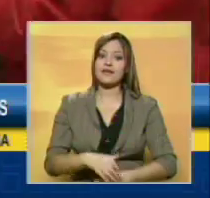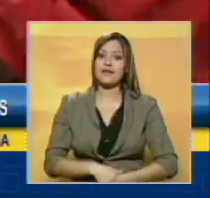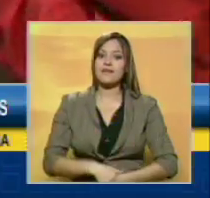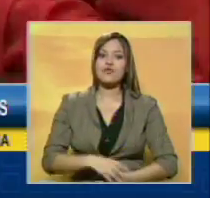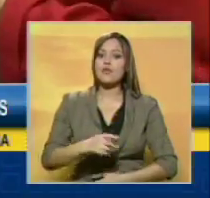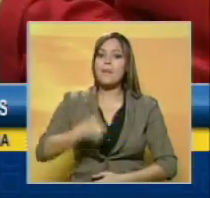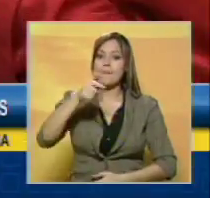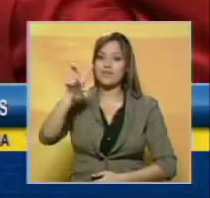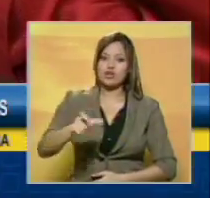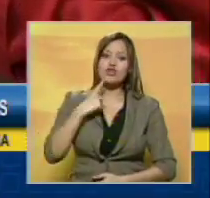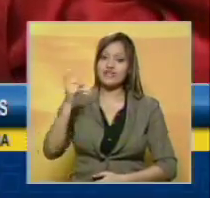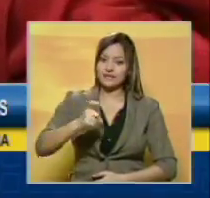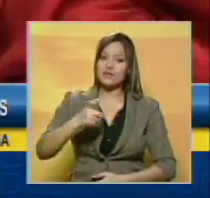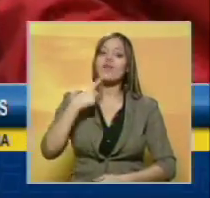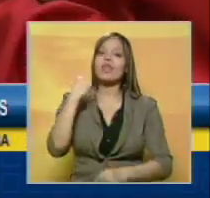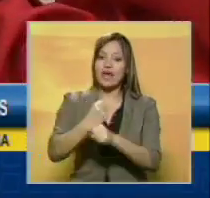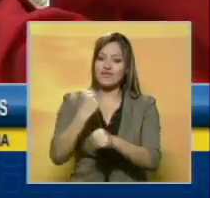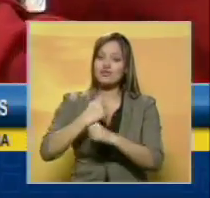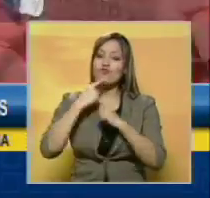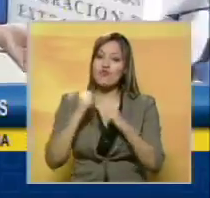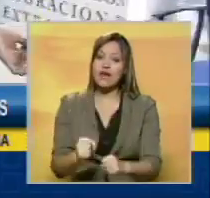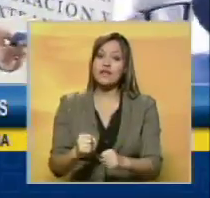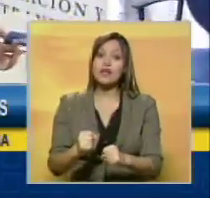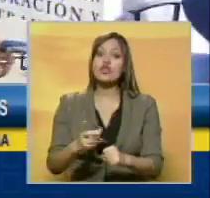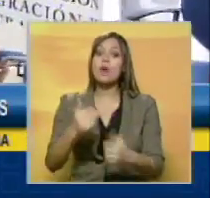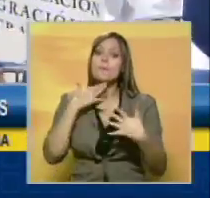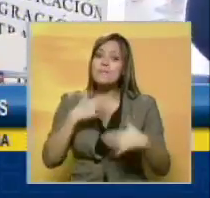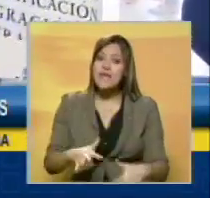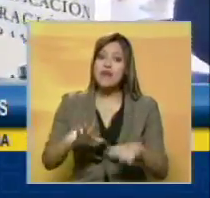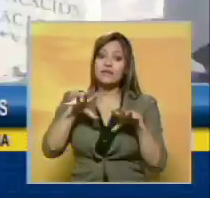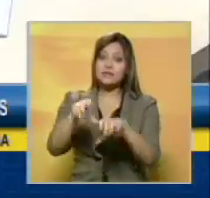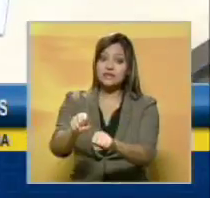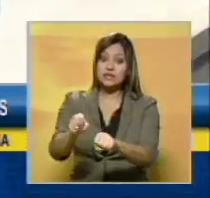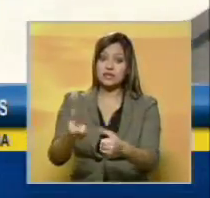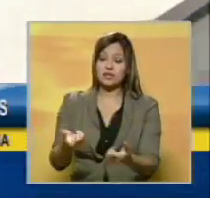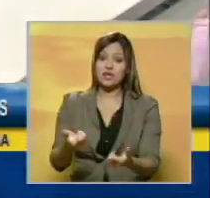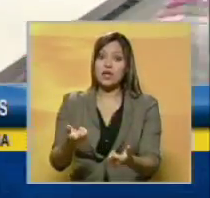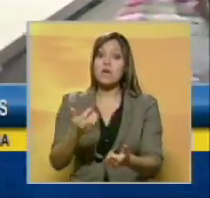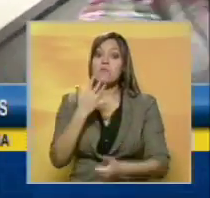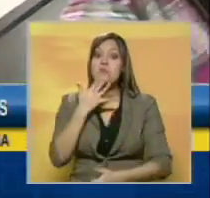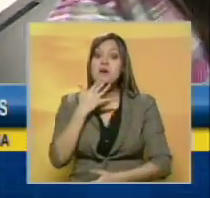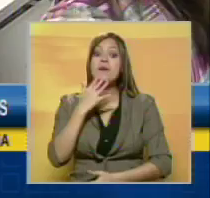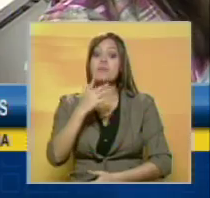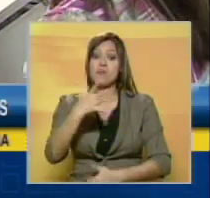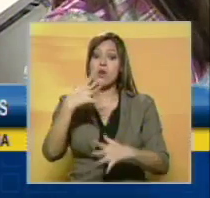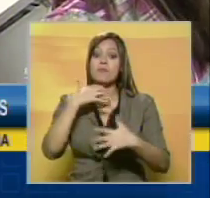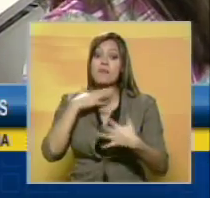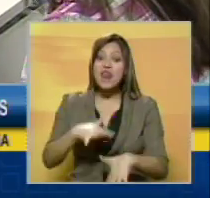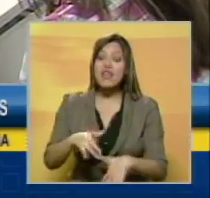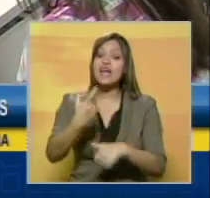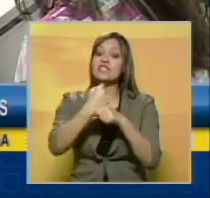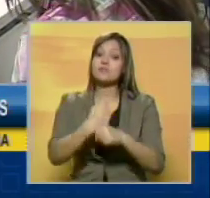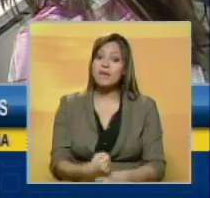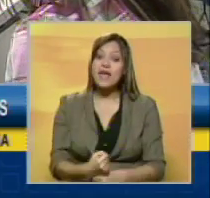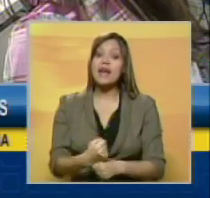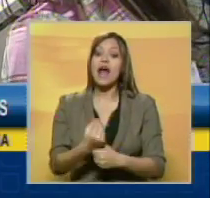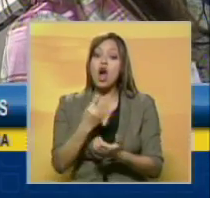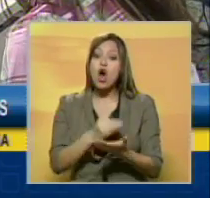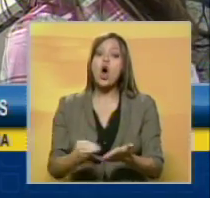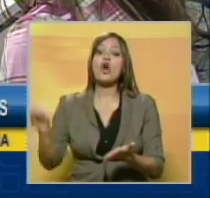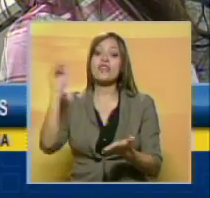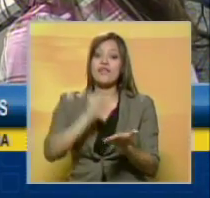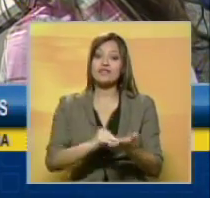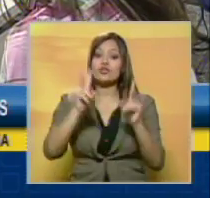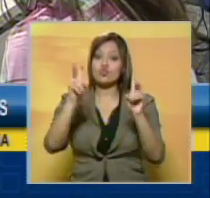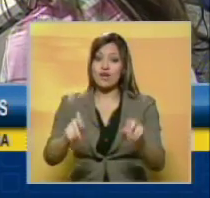El director hizo un llamado a la colectividad a no perder la cita porque de lo contrario el usuario tendrá que esperar a que le reasignen